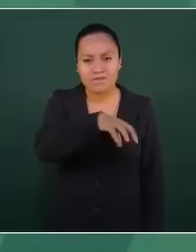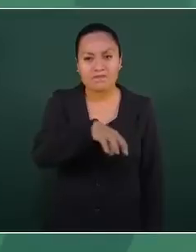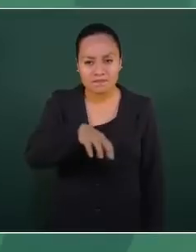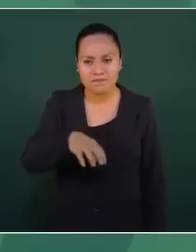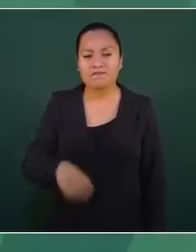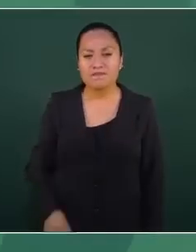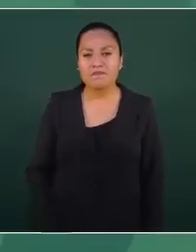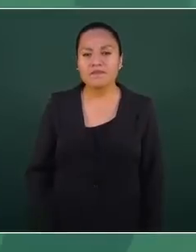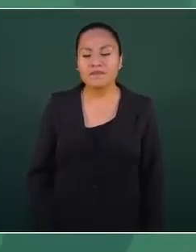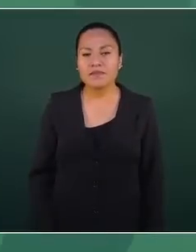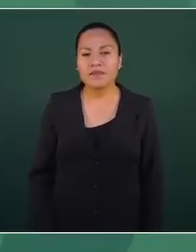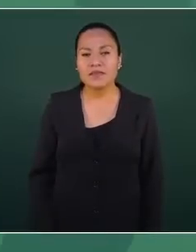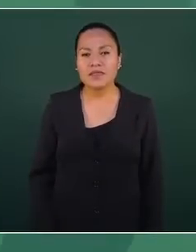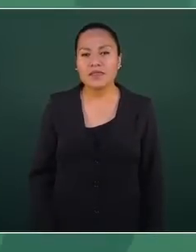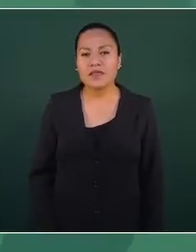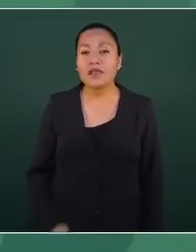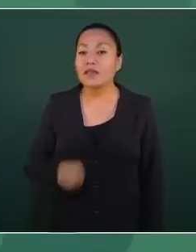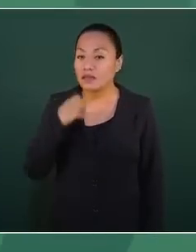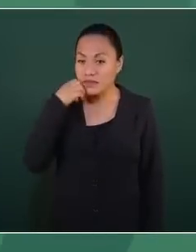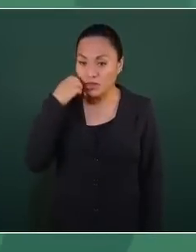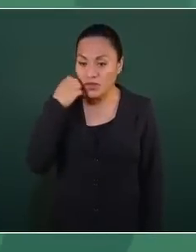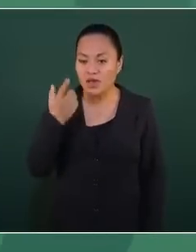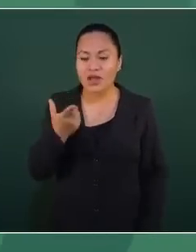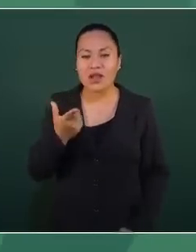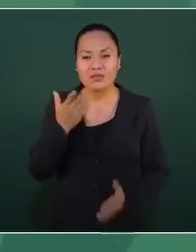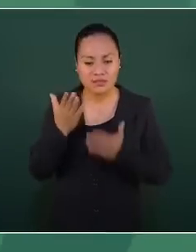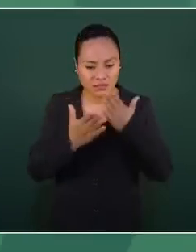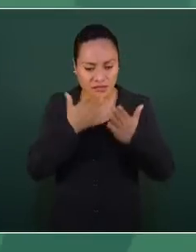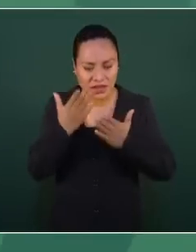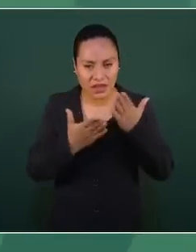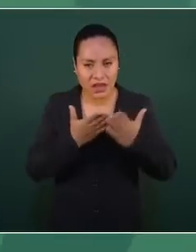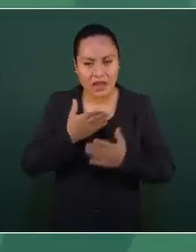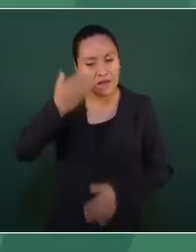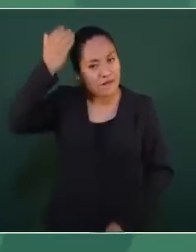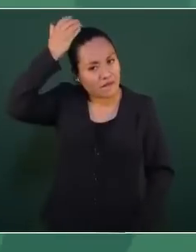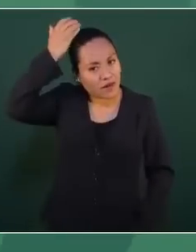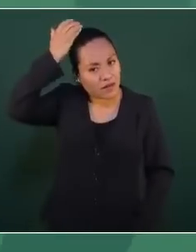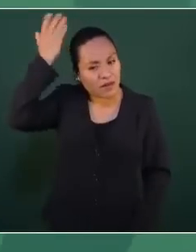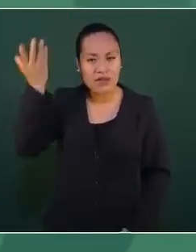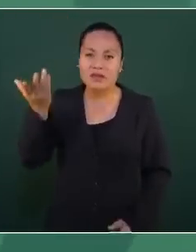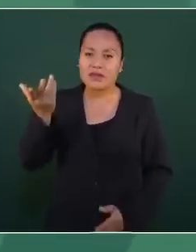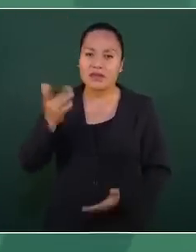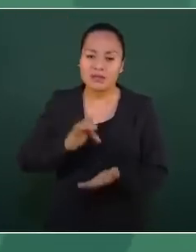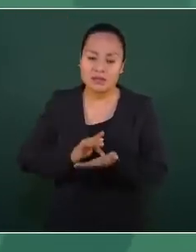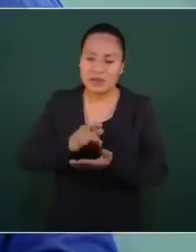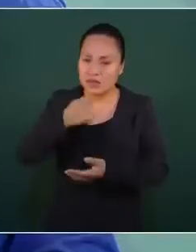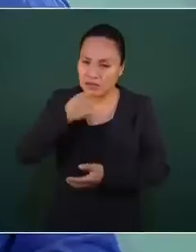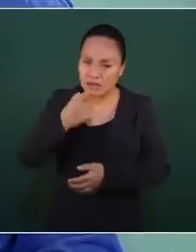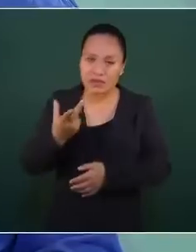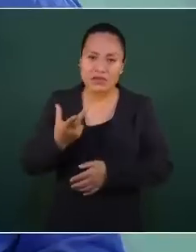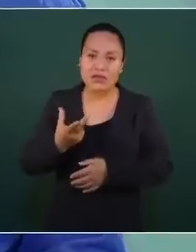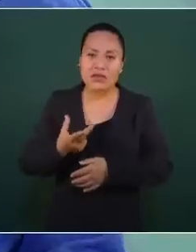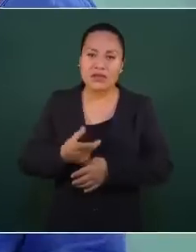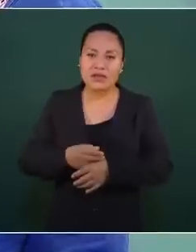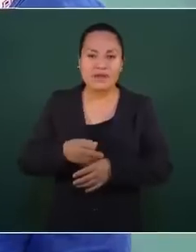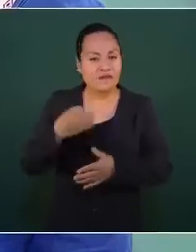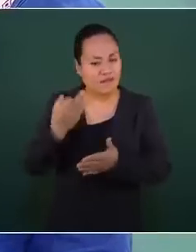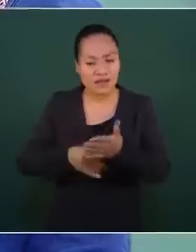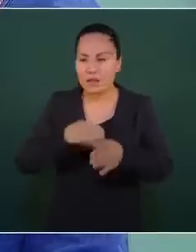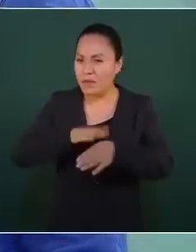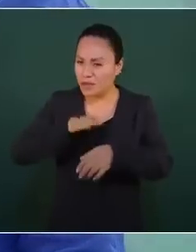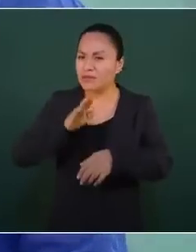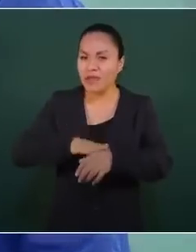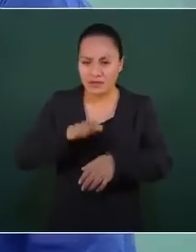y también escuelas de enfermería y de medicina, pero hace falta más y lo vamos